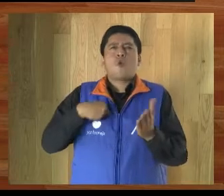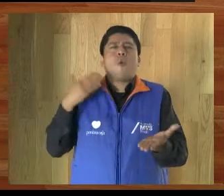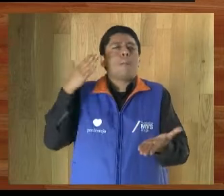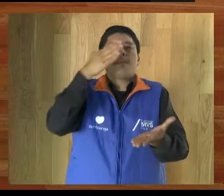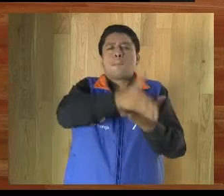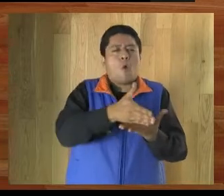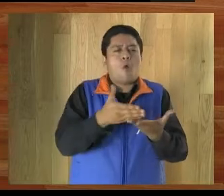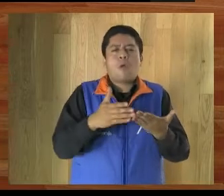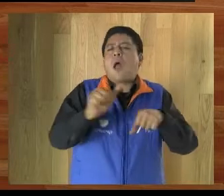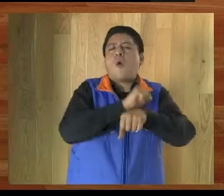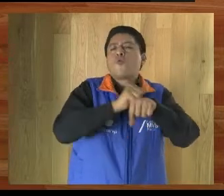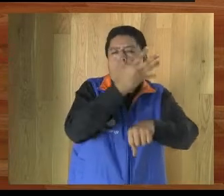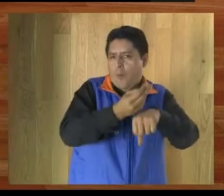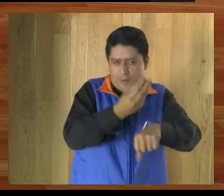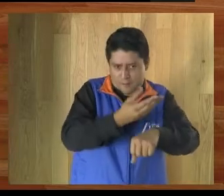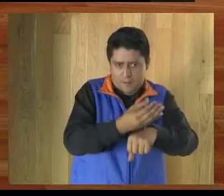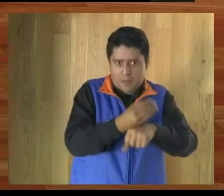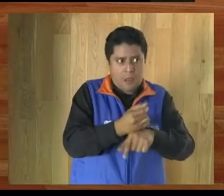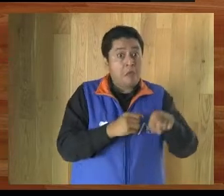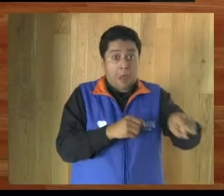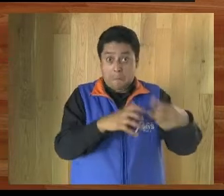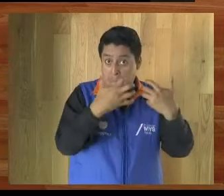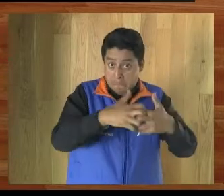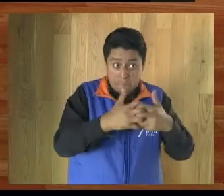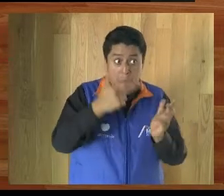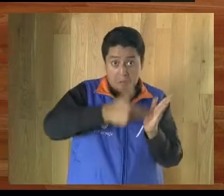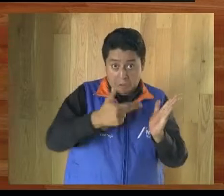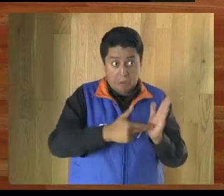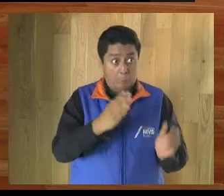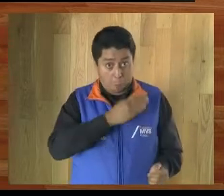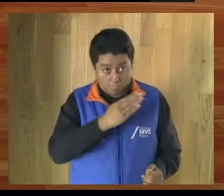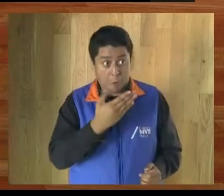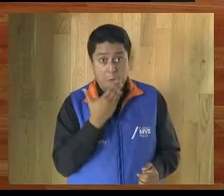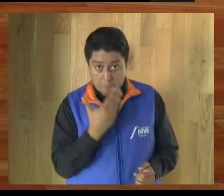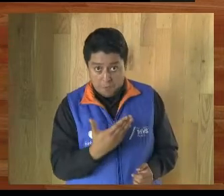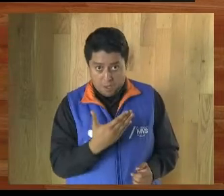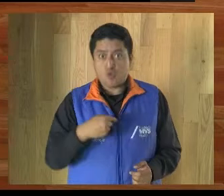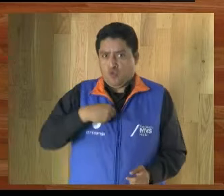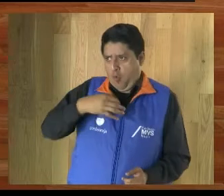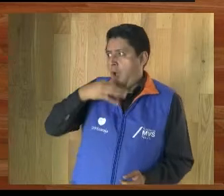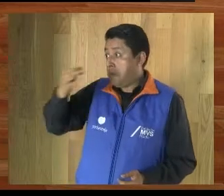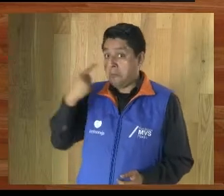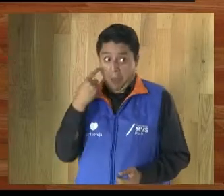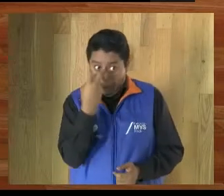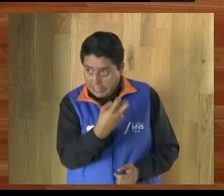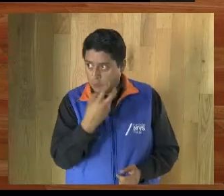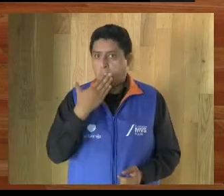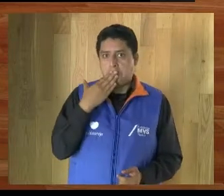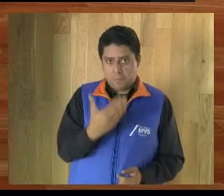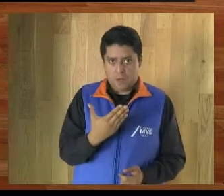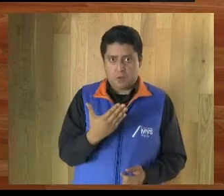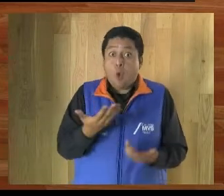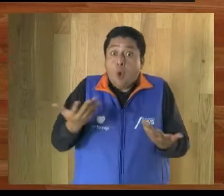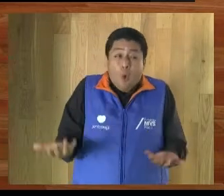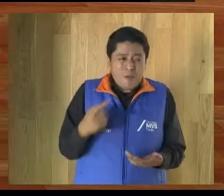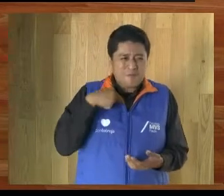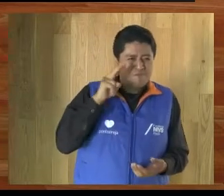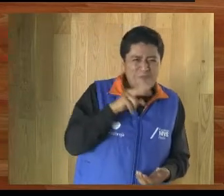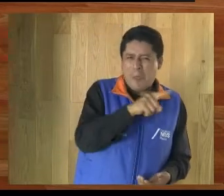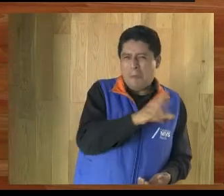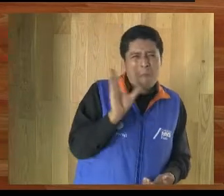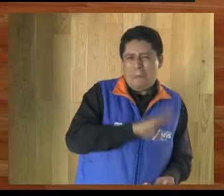pues yo luego lo recomiendo, ¿no? Y si por el contrario me ha ido muy bien, me ha ido muy mal, pues igualmente no lo voy a recomendar.